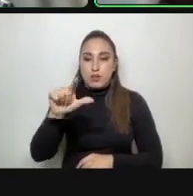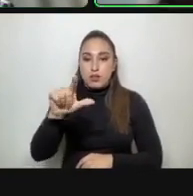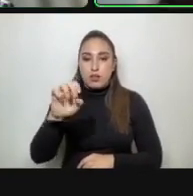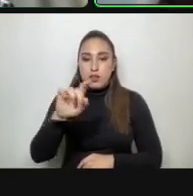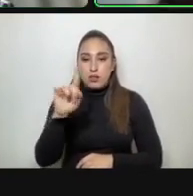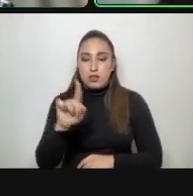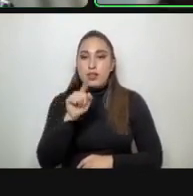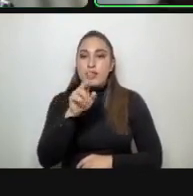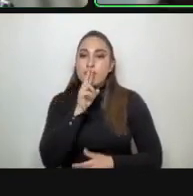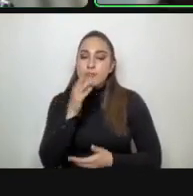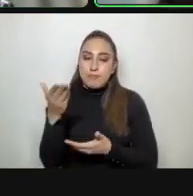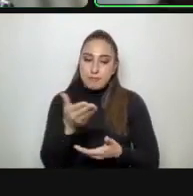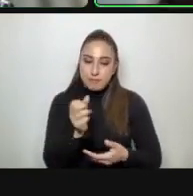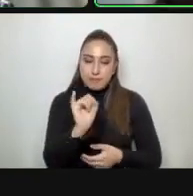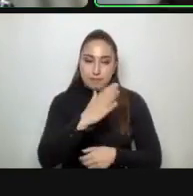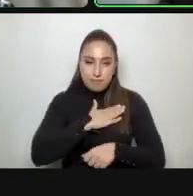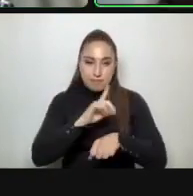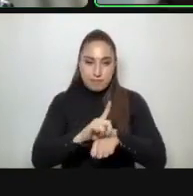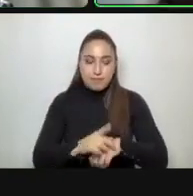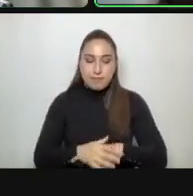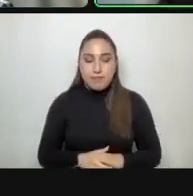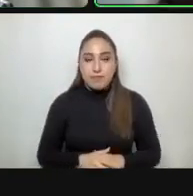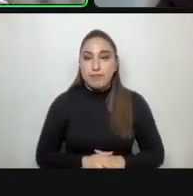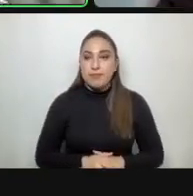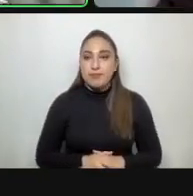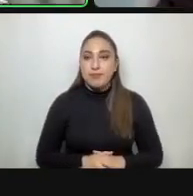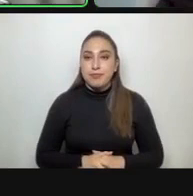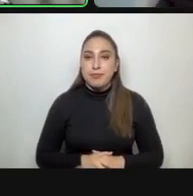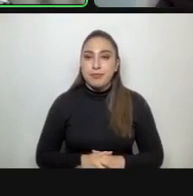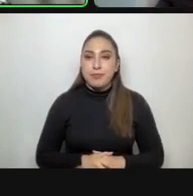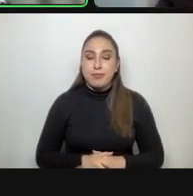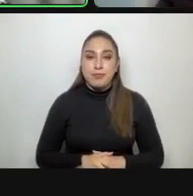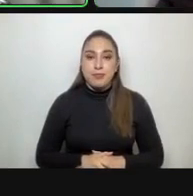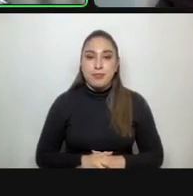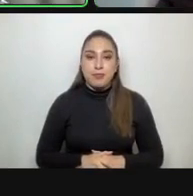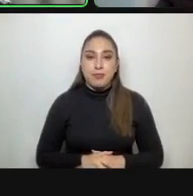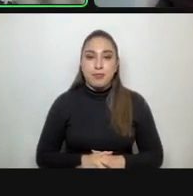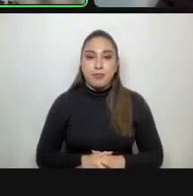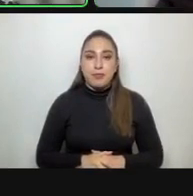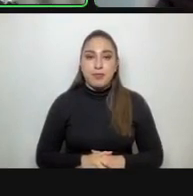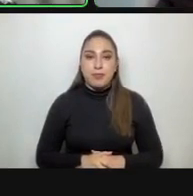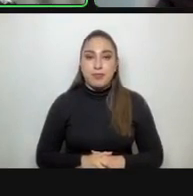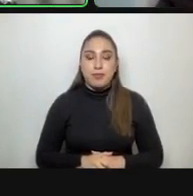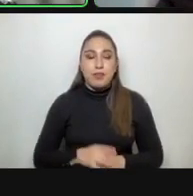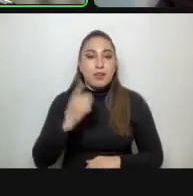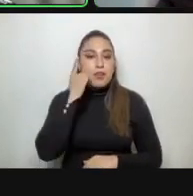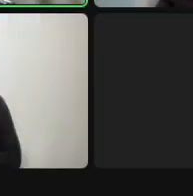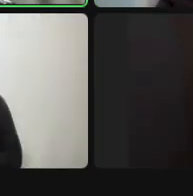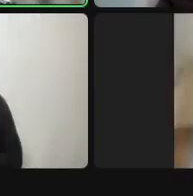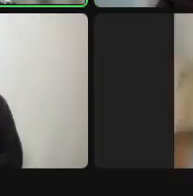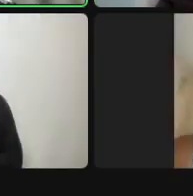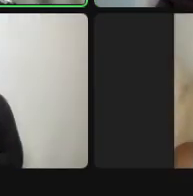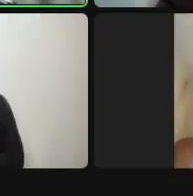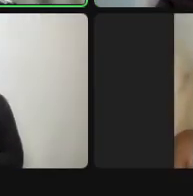González Carrillo, presente. Buen día. Buen día. Diputada Miriam Valeria Cruz